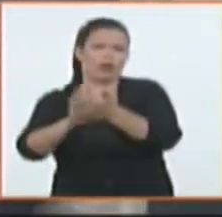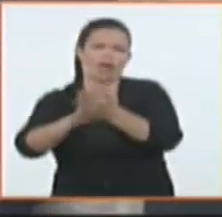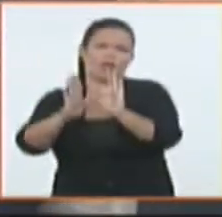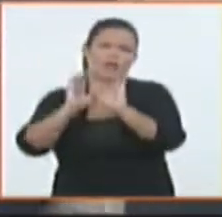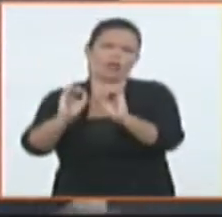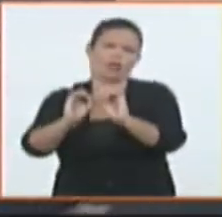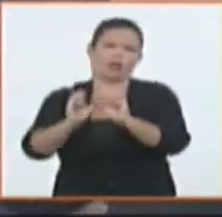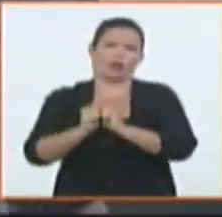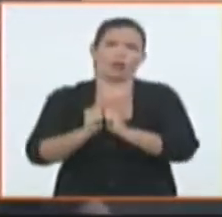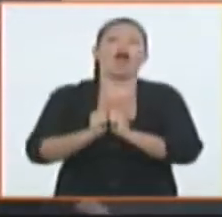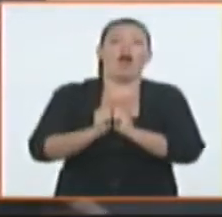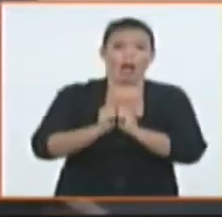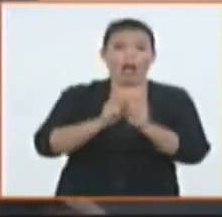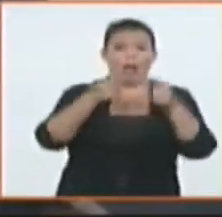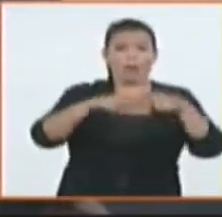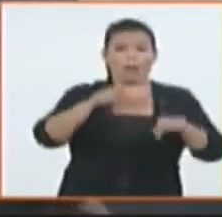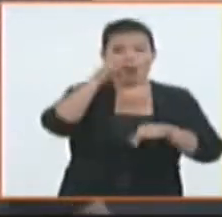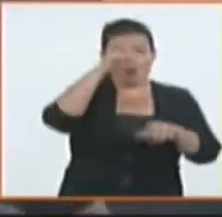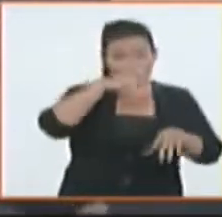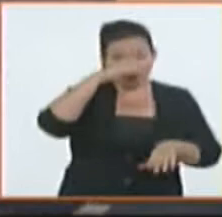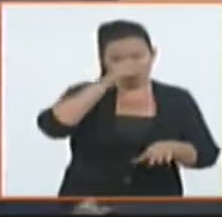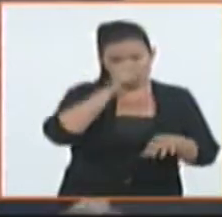estaban los médicos cubanos.